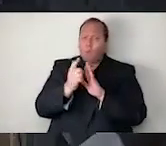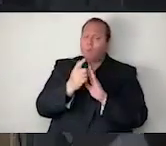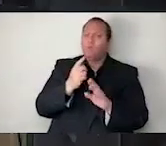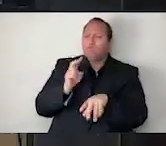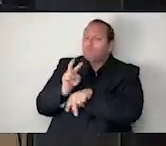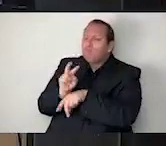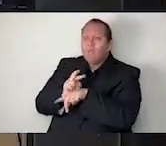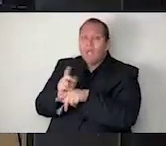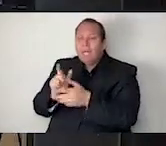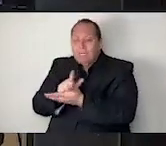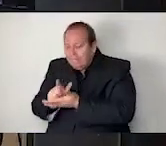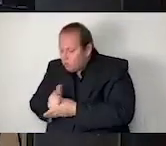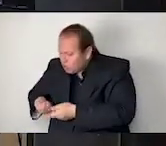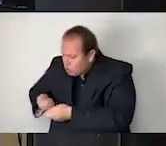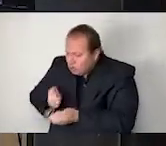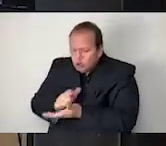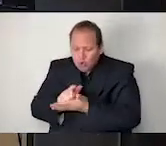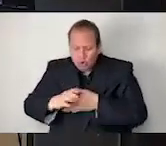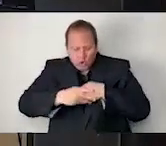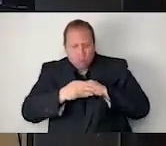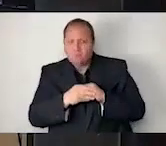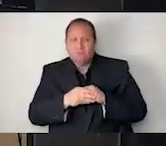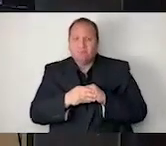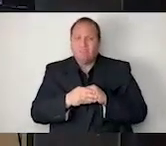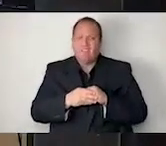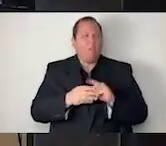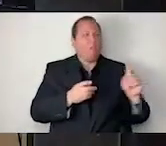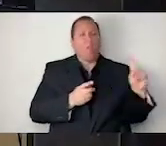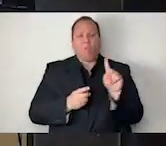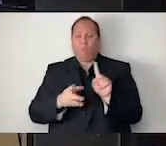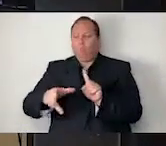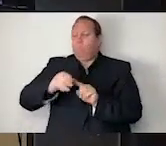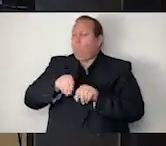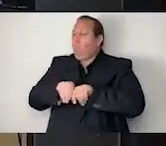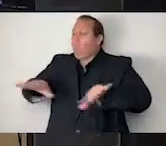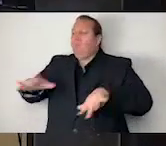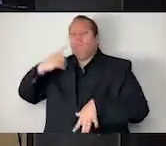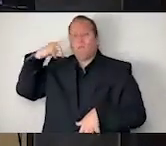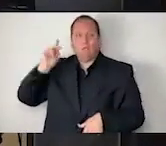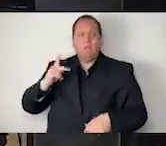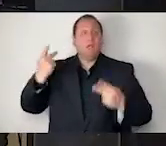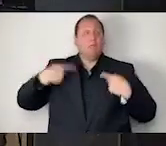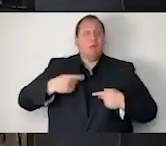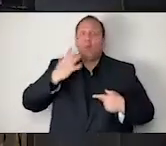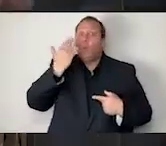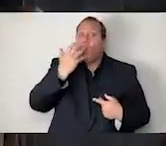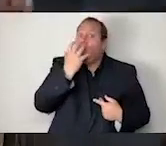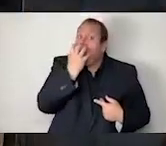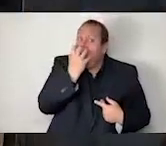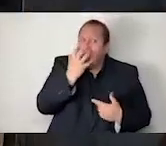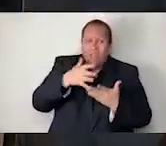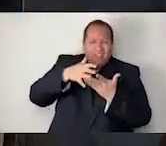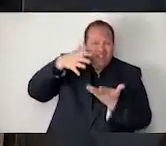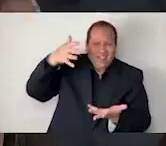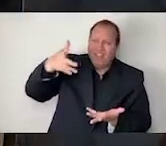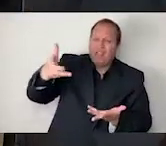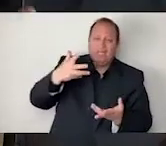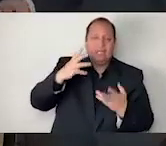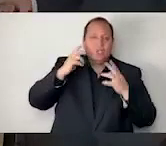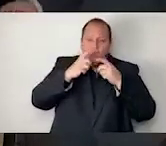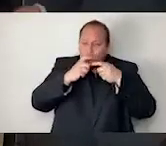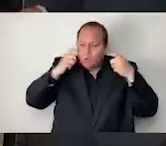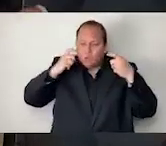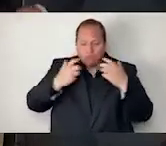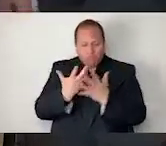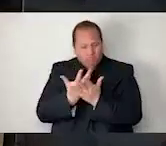a nosa no sabe que hay una epidemia si los trabajadores la inmensa mayoría no entregan cubrebocas guantes en fin tijuana esta es otra empresa